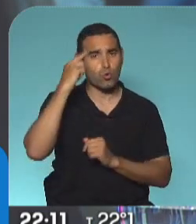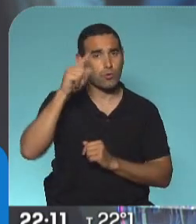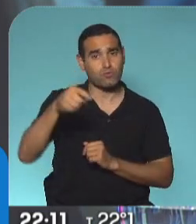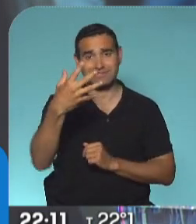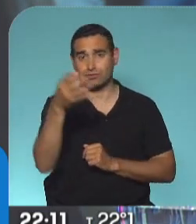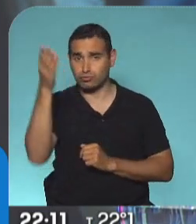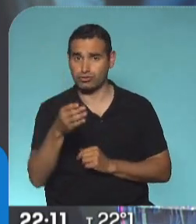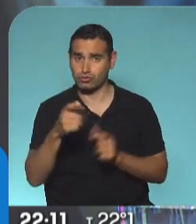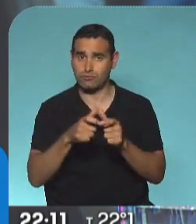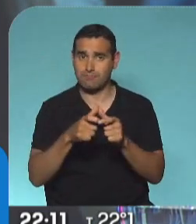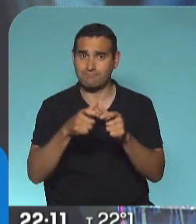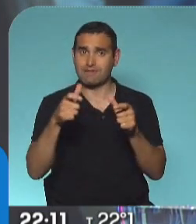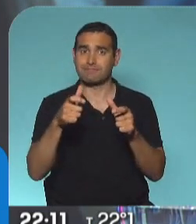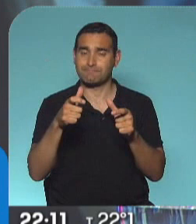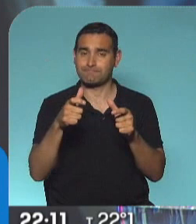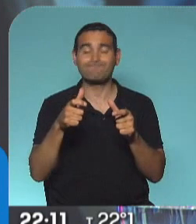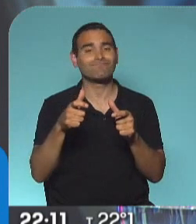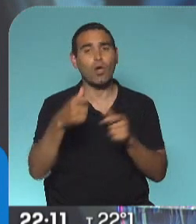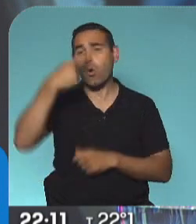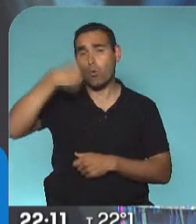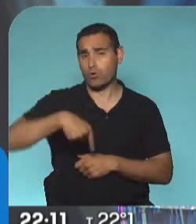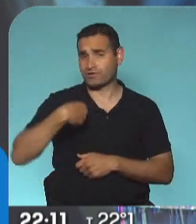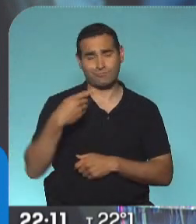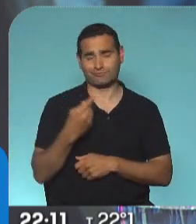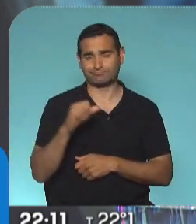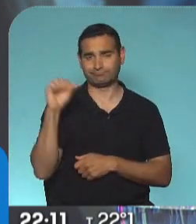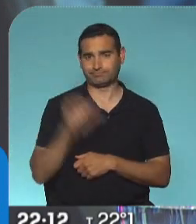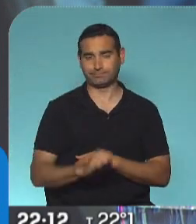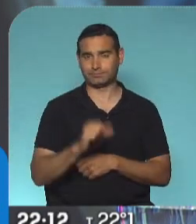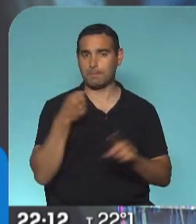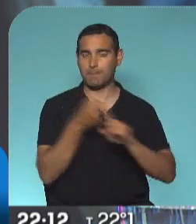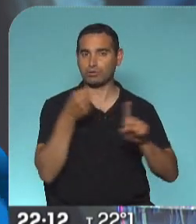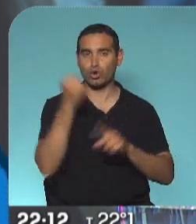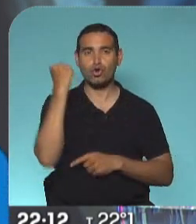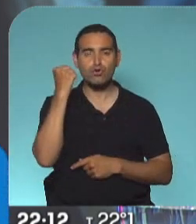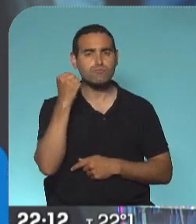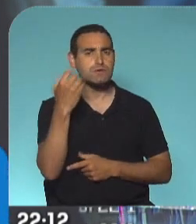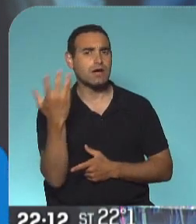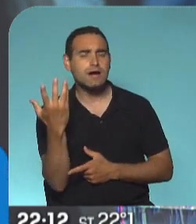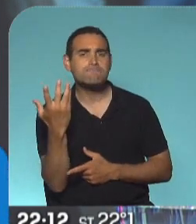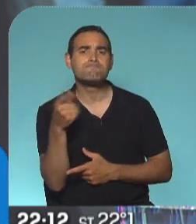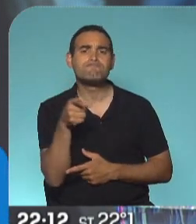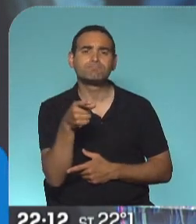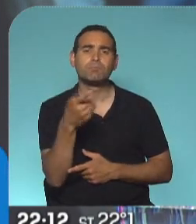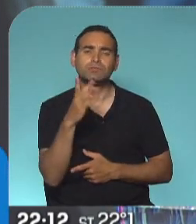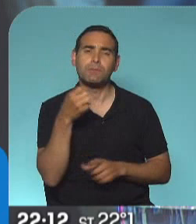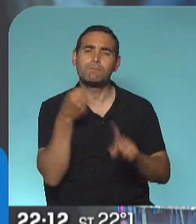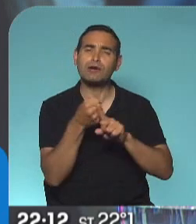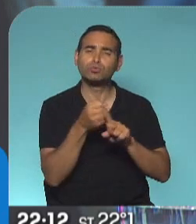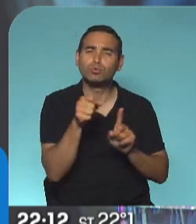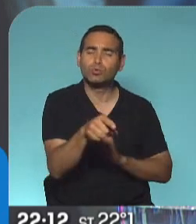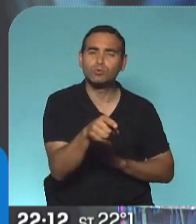de desempleo. Y el último golpe en la economía debe haber sido seguramente el impacto que